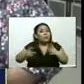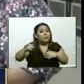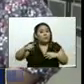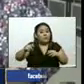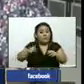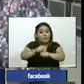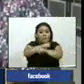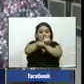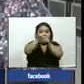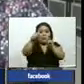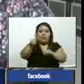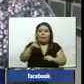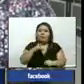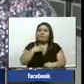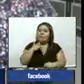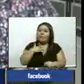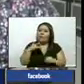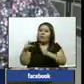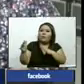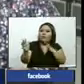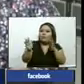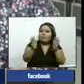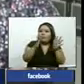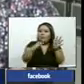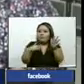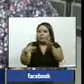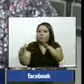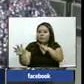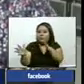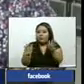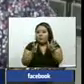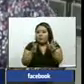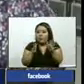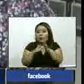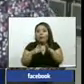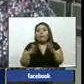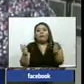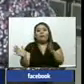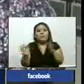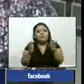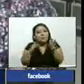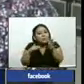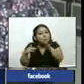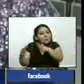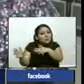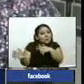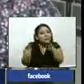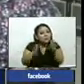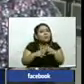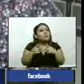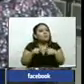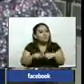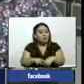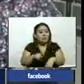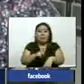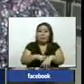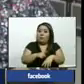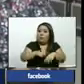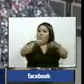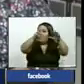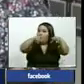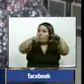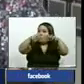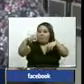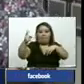mañana sintamos esos vientos nortes o de componente norte bien débiles, todavía la época no